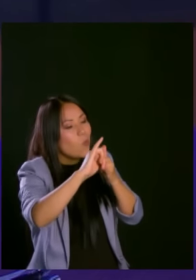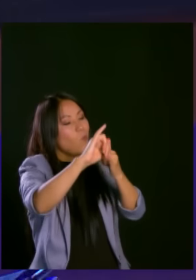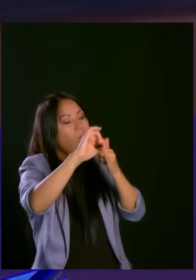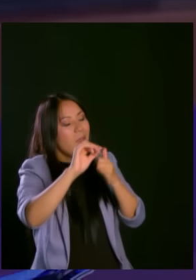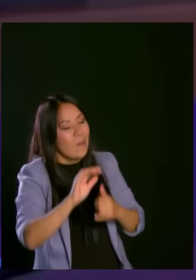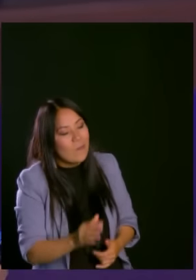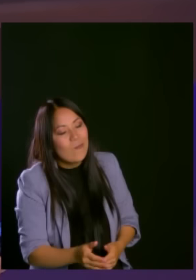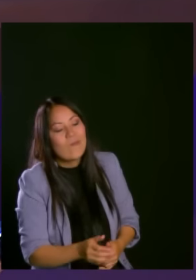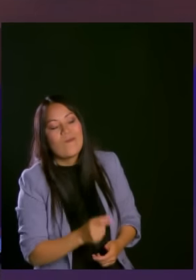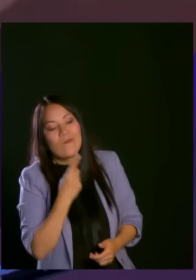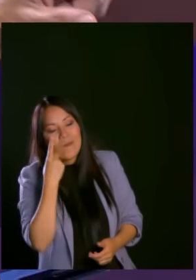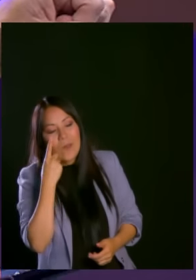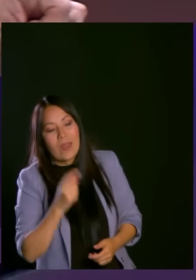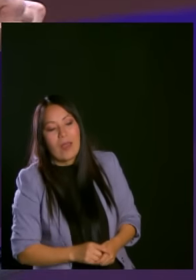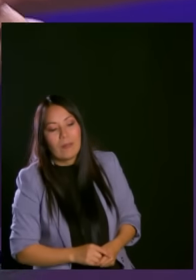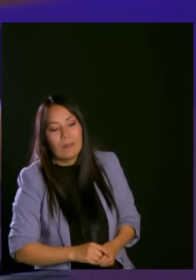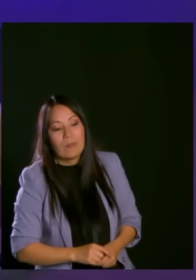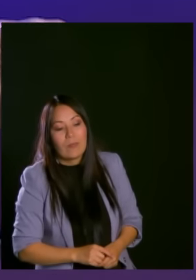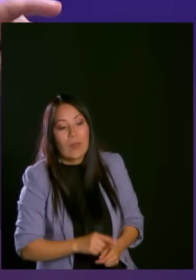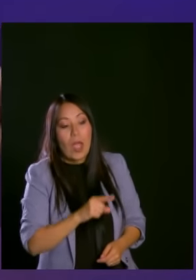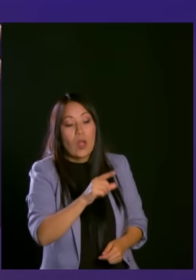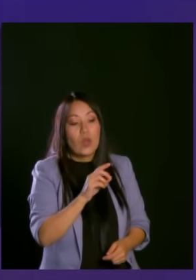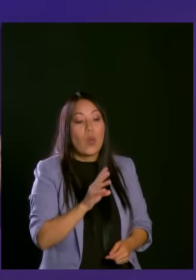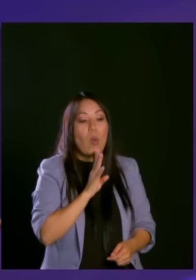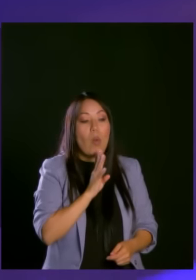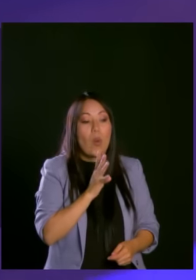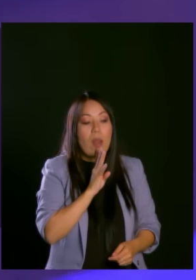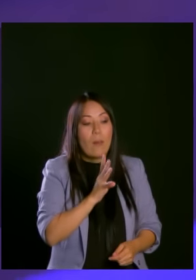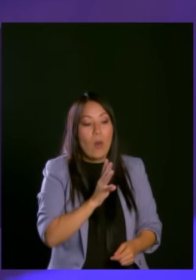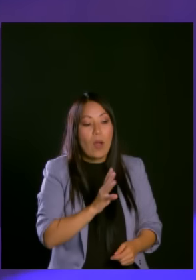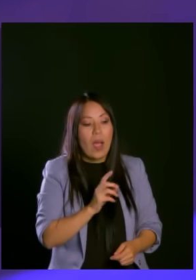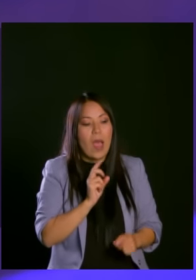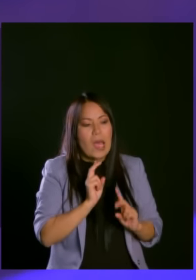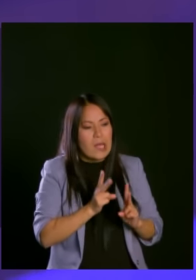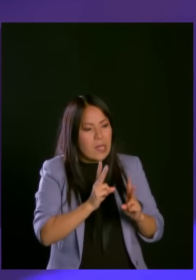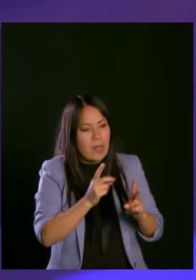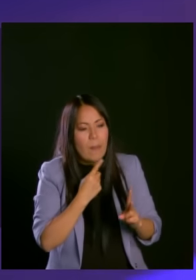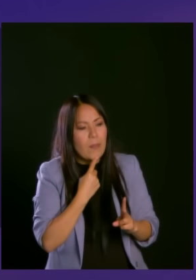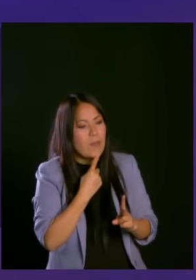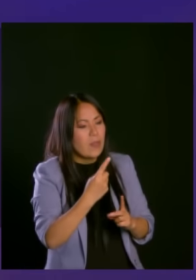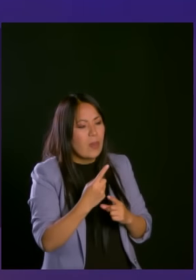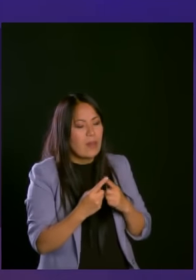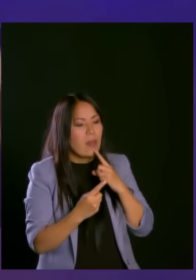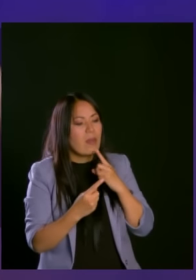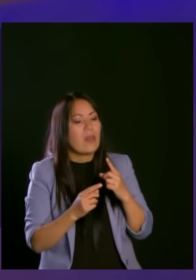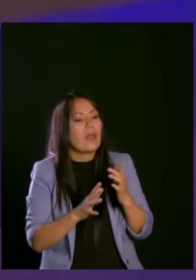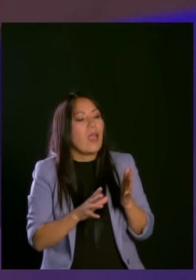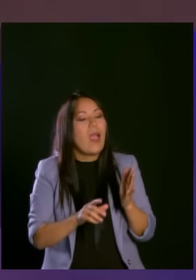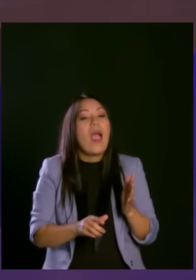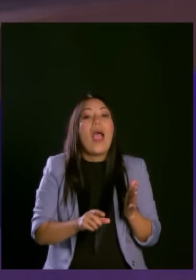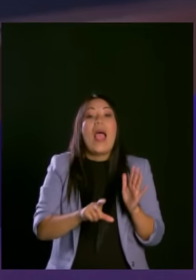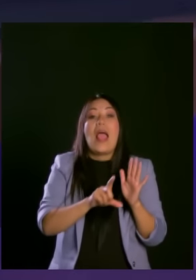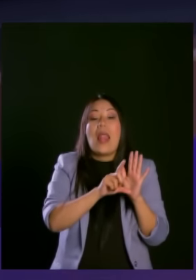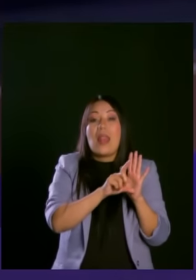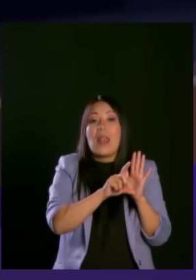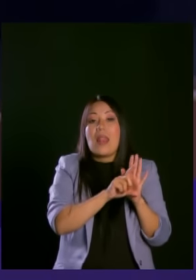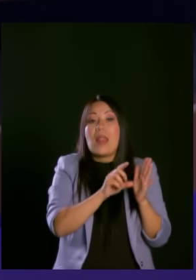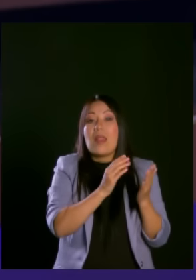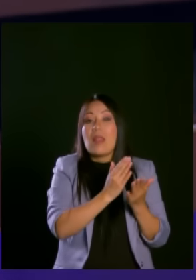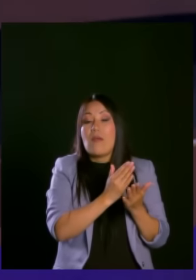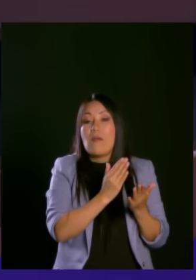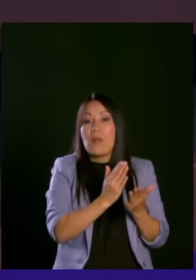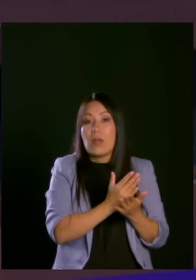8. Nunca se apartará de tu boca este libro de la ley, sino que de día y de noche meditarás en él para que guardes y hagas conforme